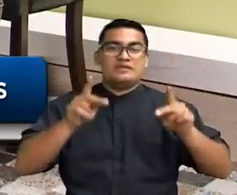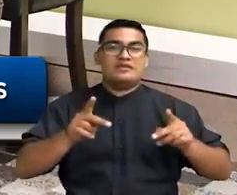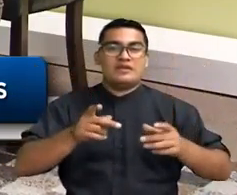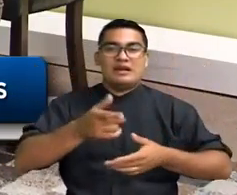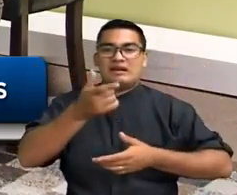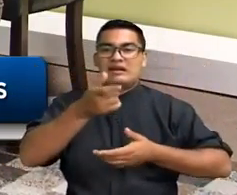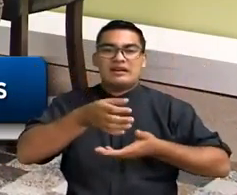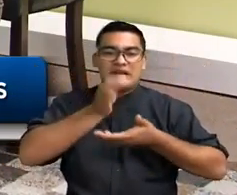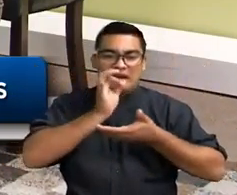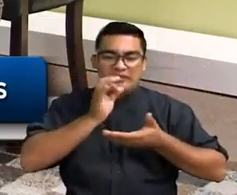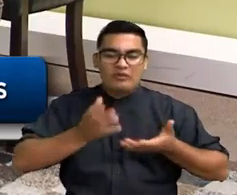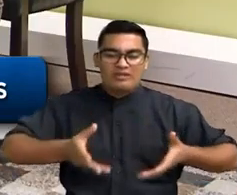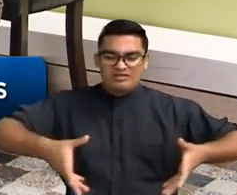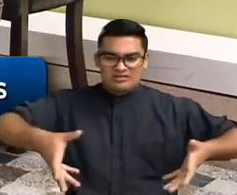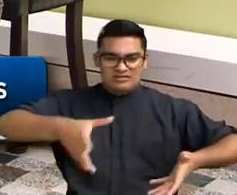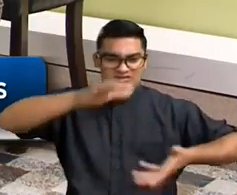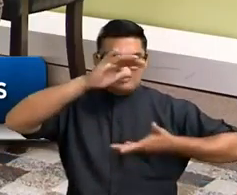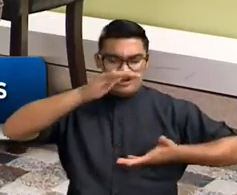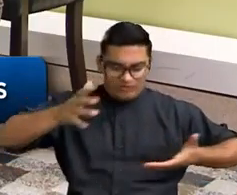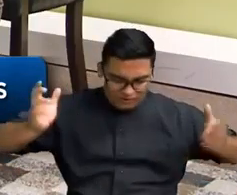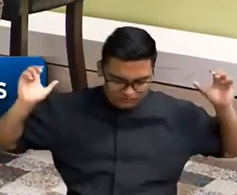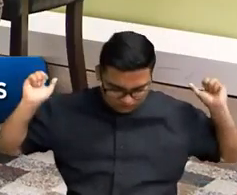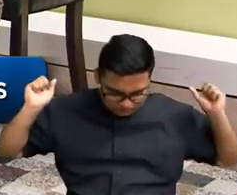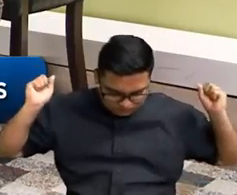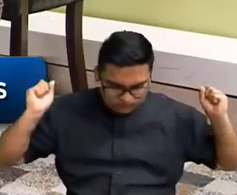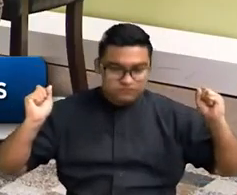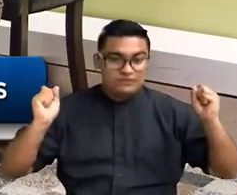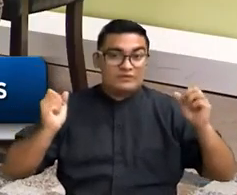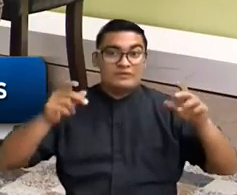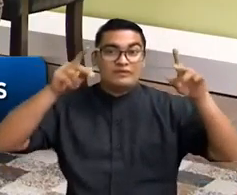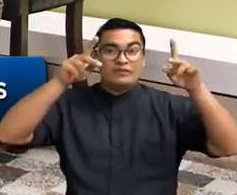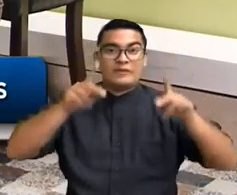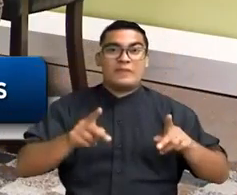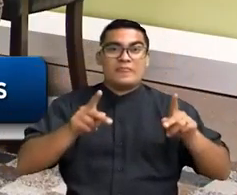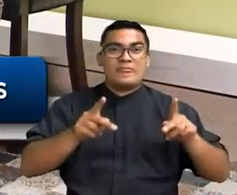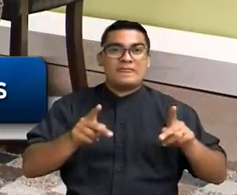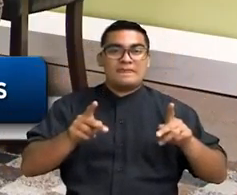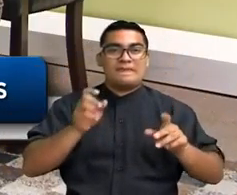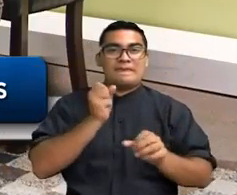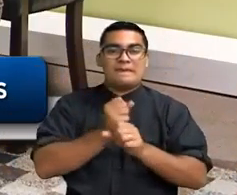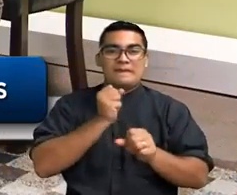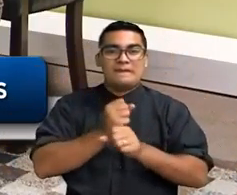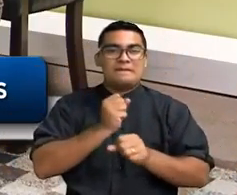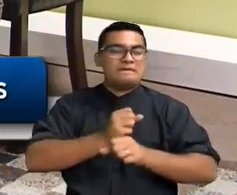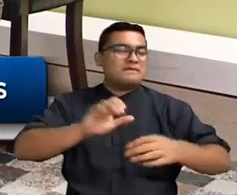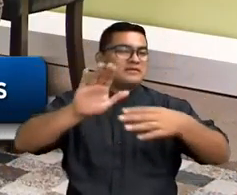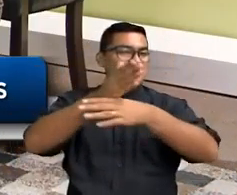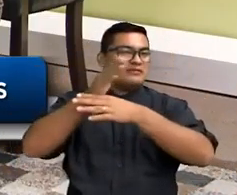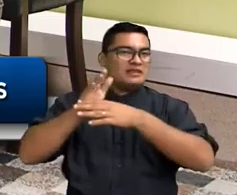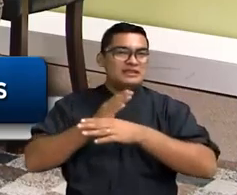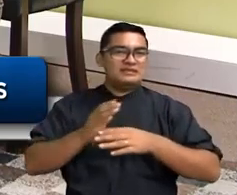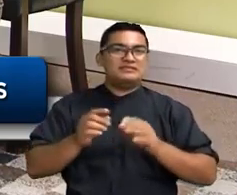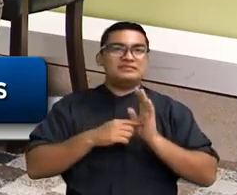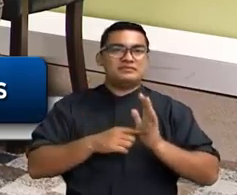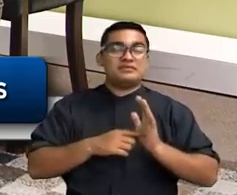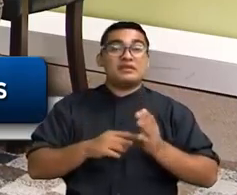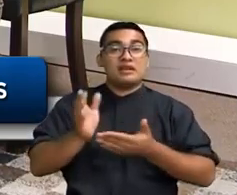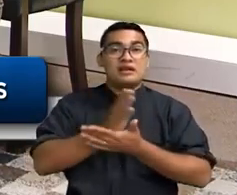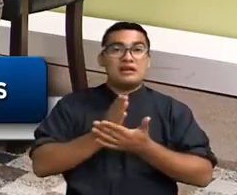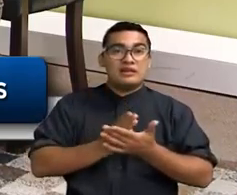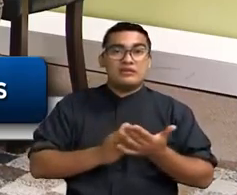montan, bueno, aunque ya no es mucho, ¿verdad? Ya por las máquinas que hay en diferentes puestos de trabajo, ya algunas